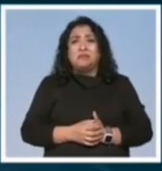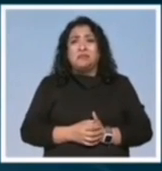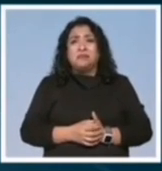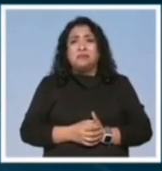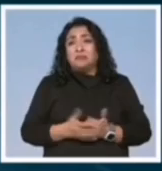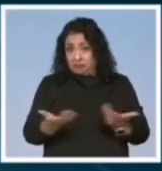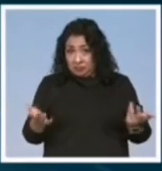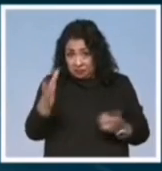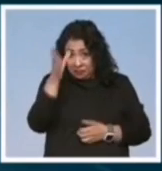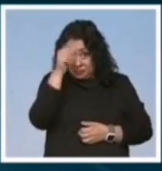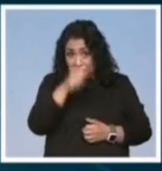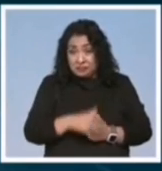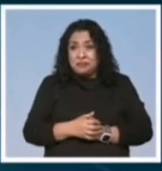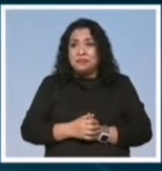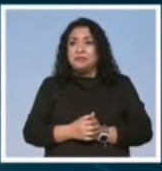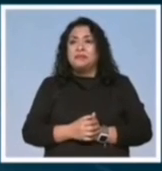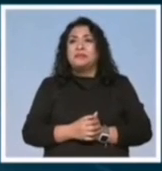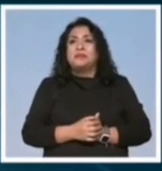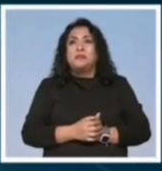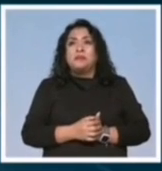¿De acuerdo?